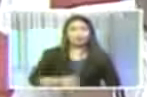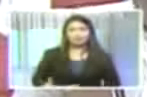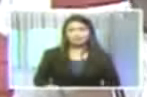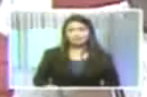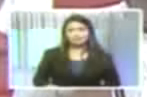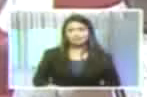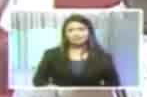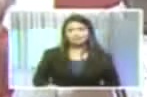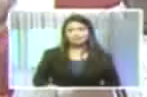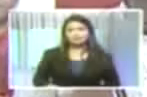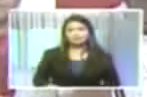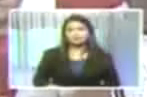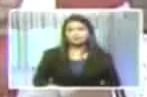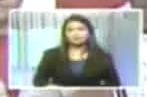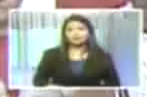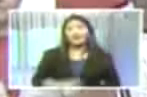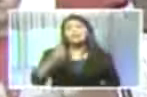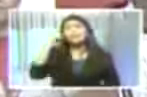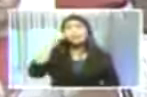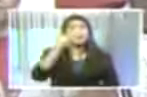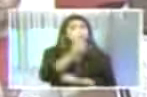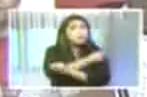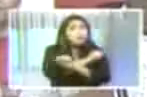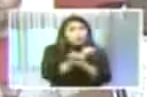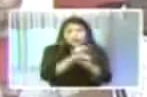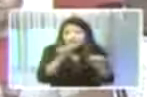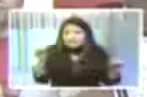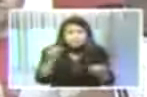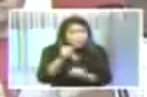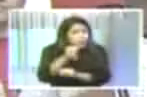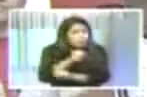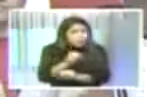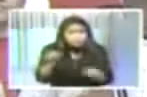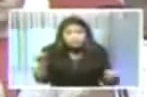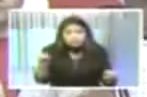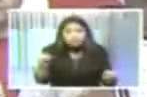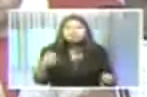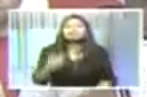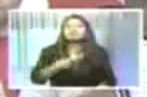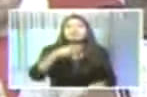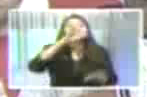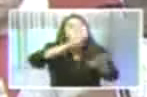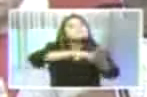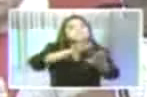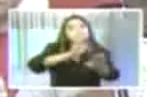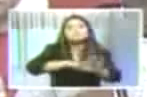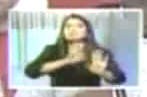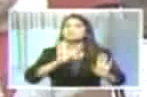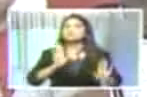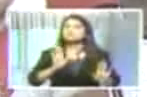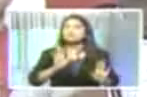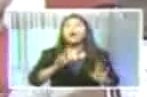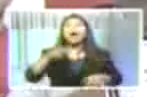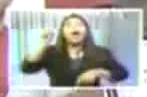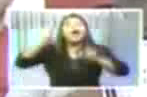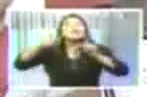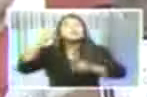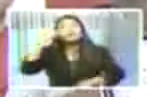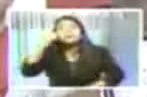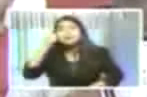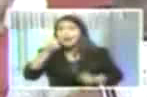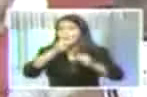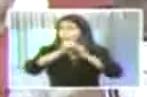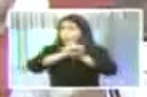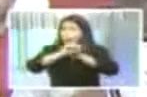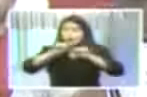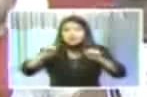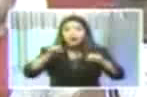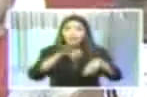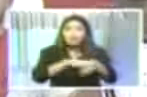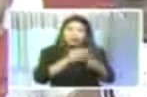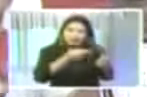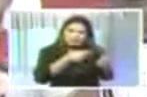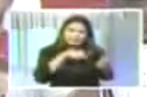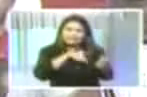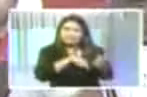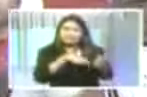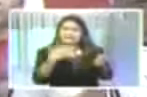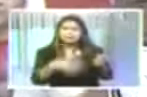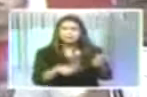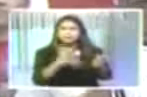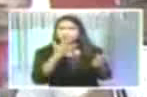el día que no se pueda, yo lo diré. Si algún día no se puede, porque los recursos no